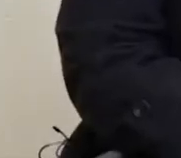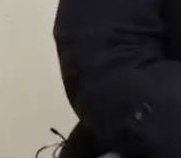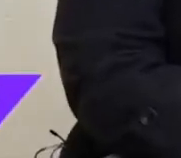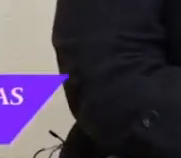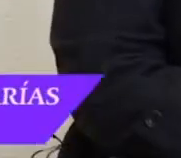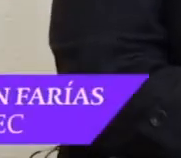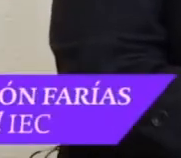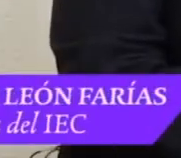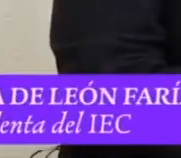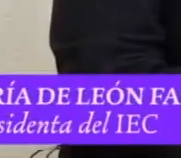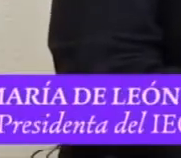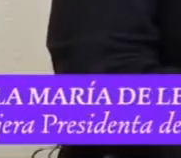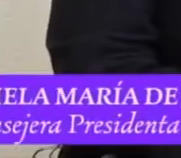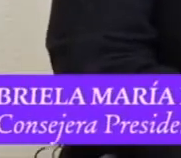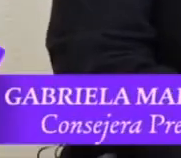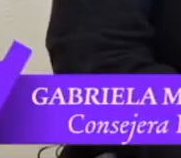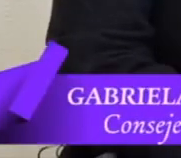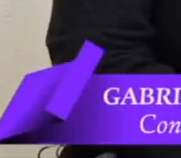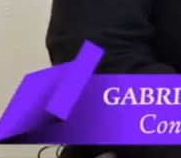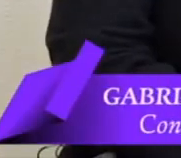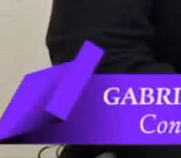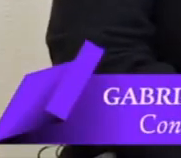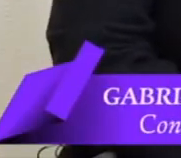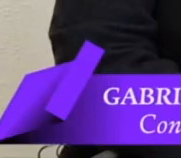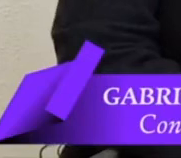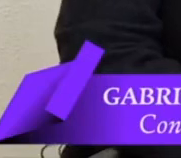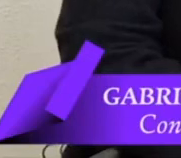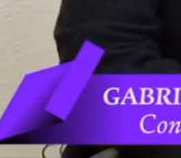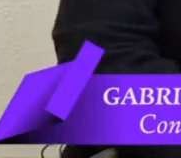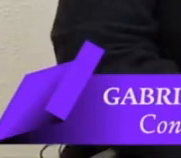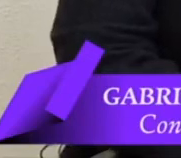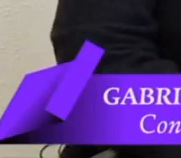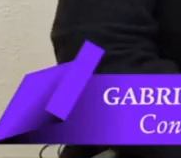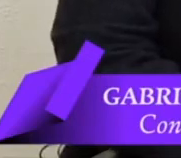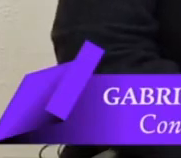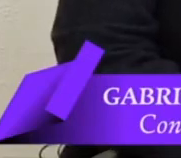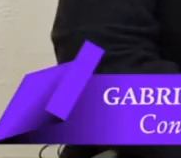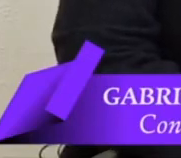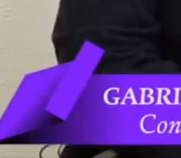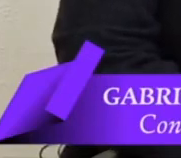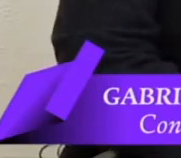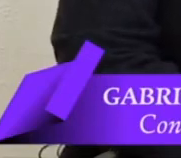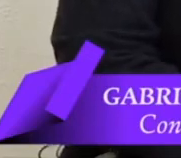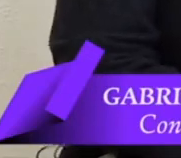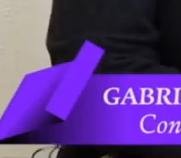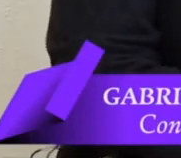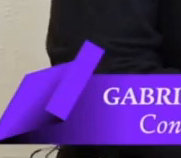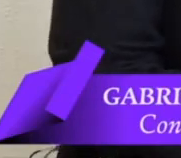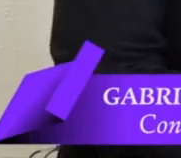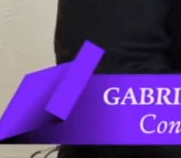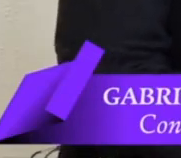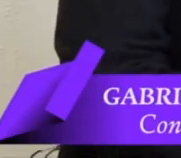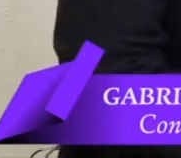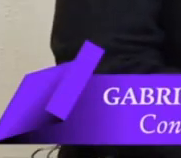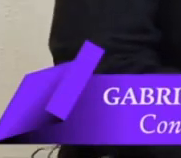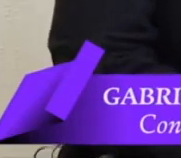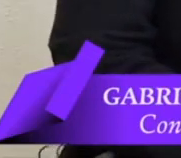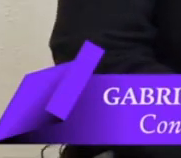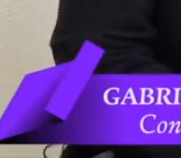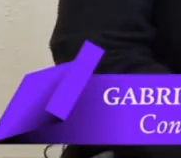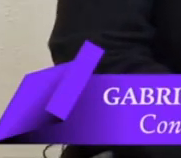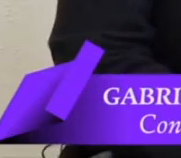Buenas tardes, bienvenidos a La Urna, el programa de radio y televisión del Instituto Electoral de Coahuila. Me da muchísimo